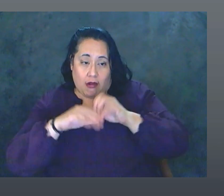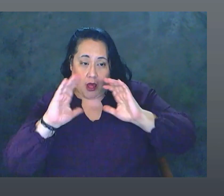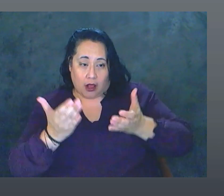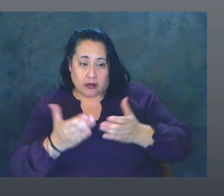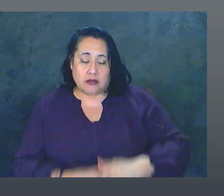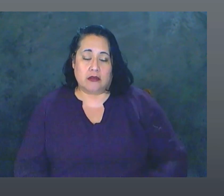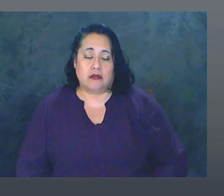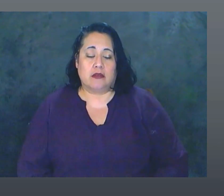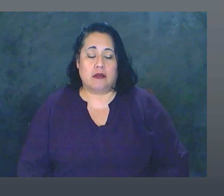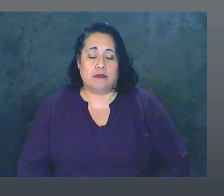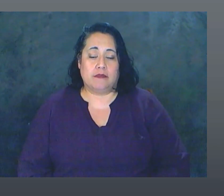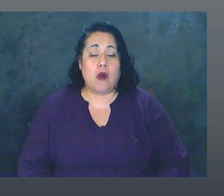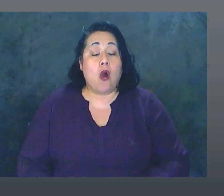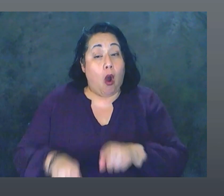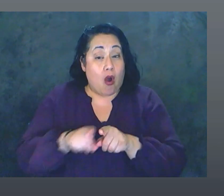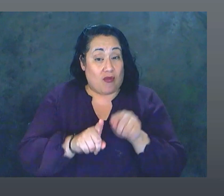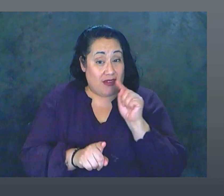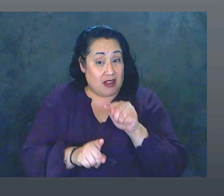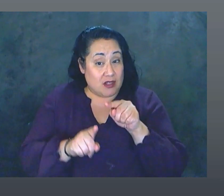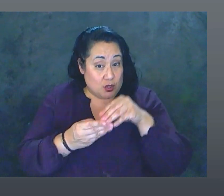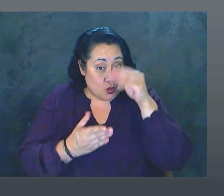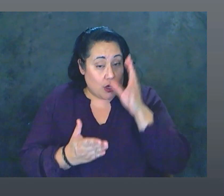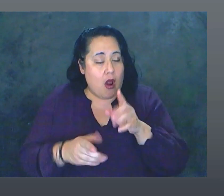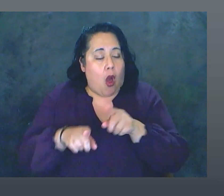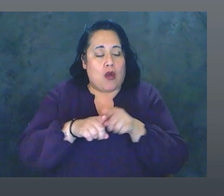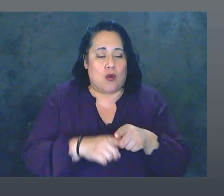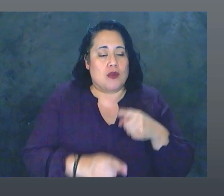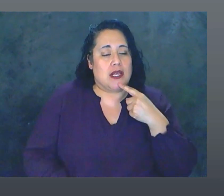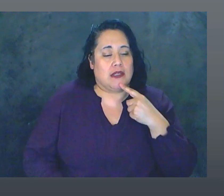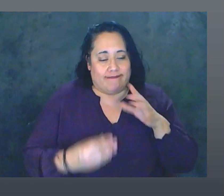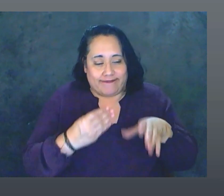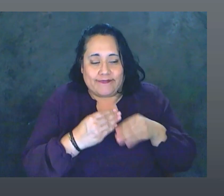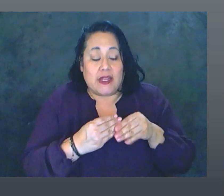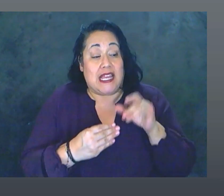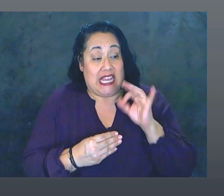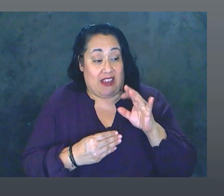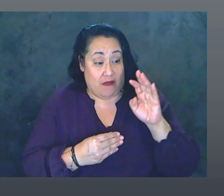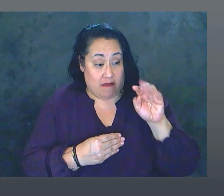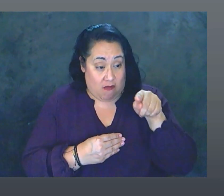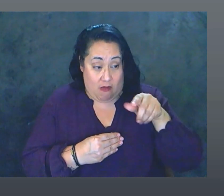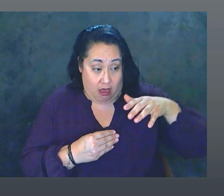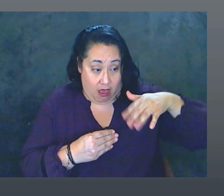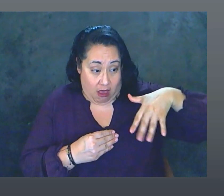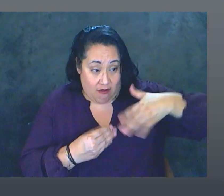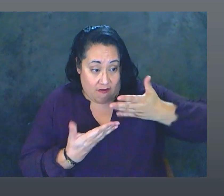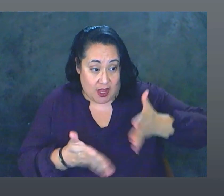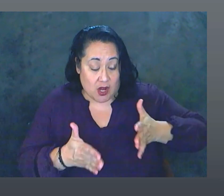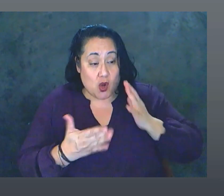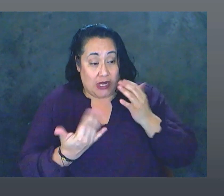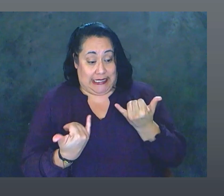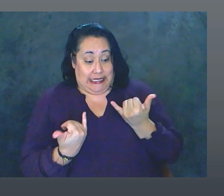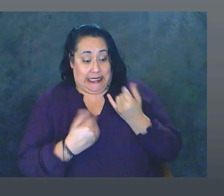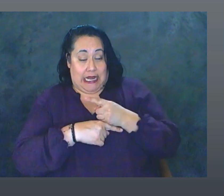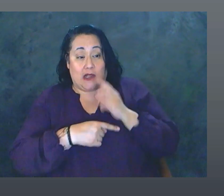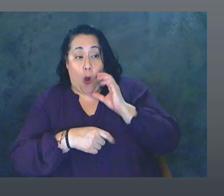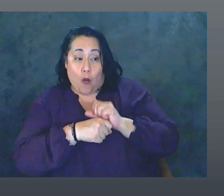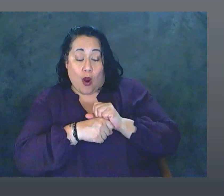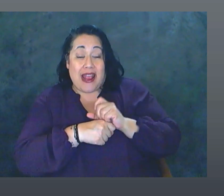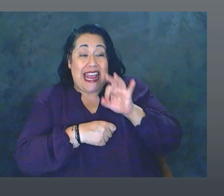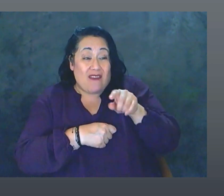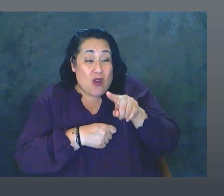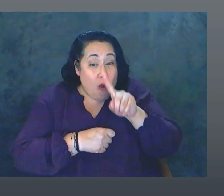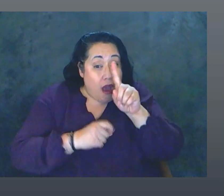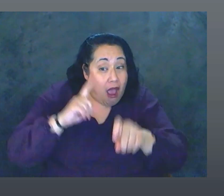en clase. El estudiante también menciona que si Miguel no completó la tarea de hoy, si